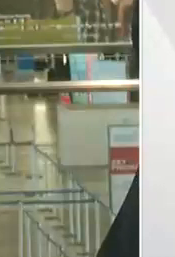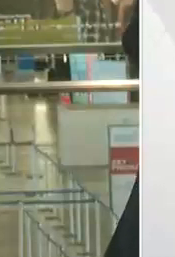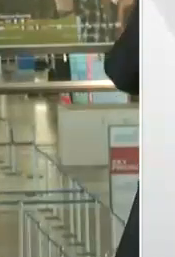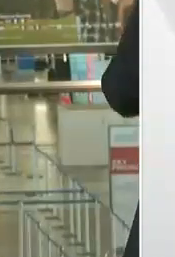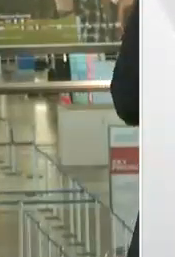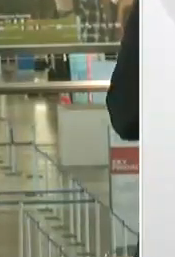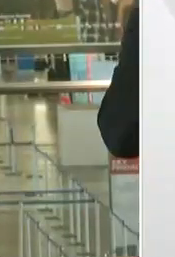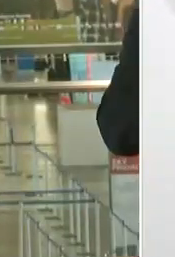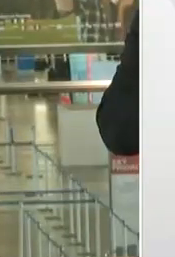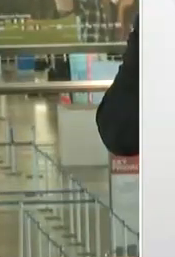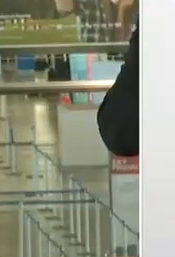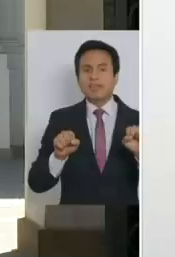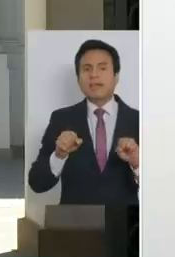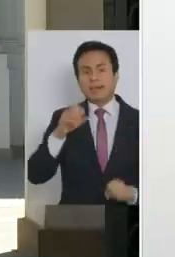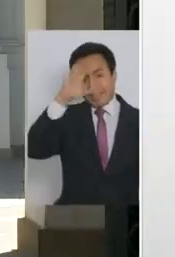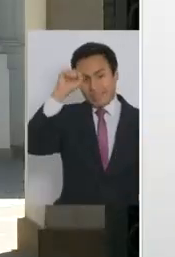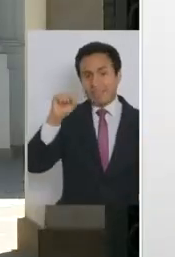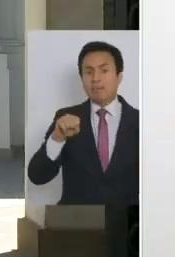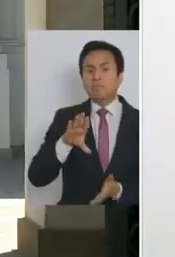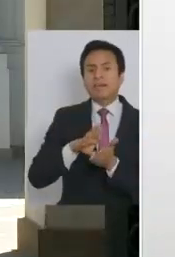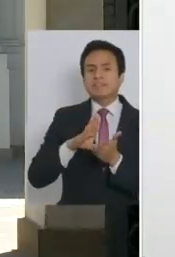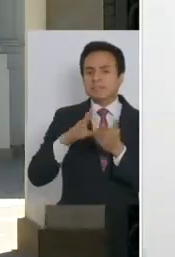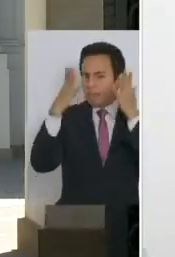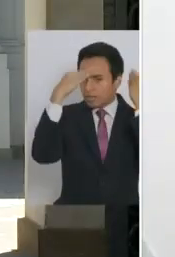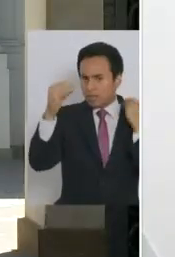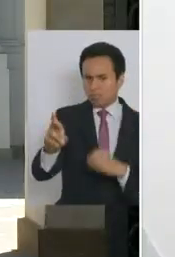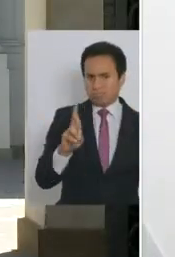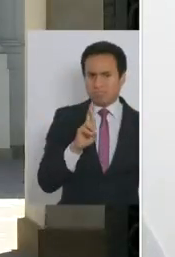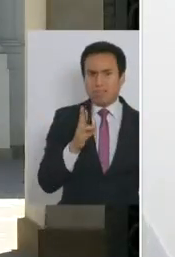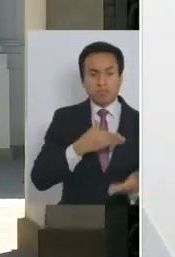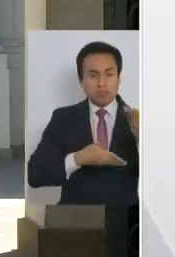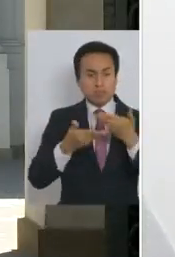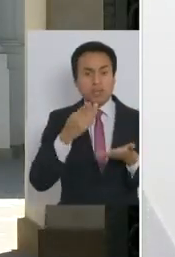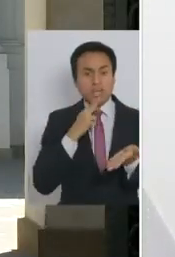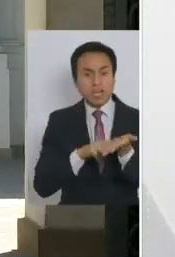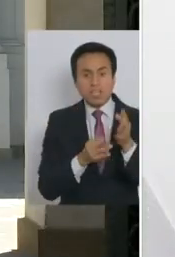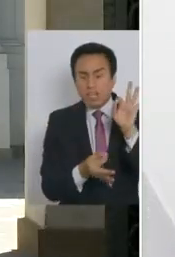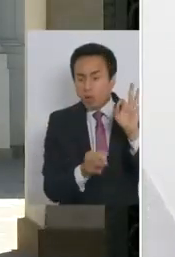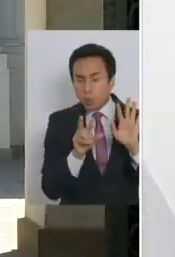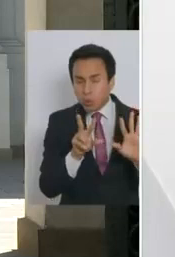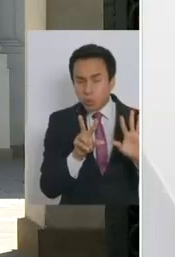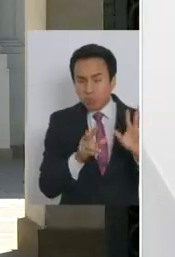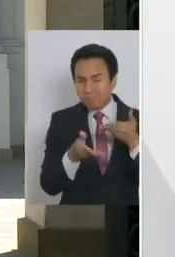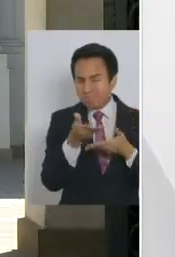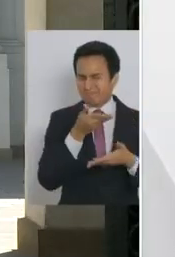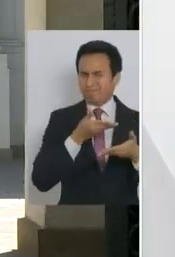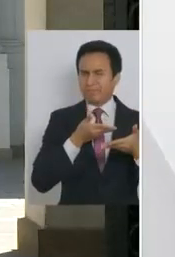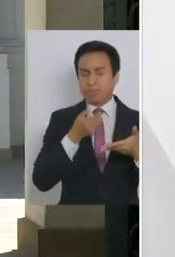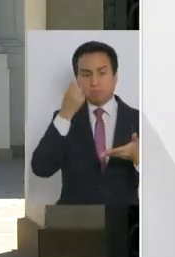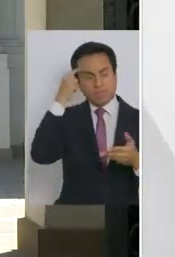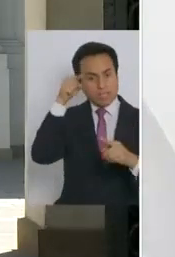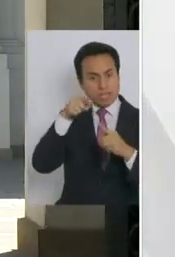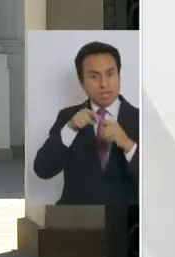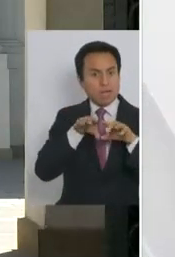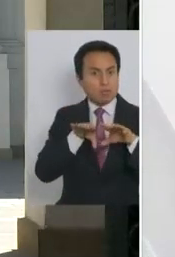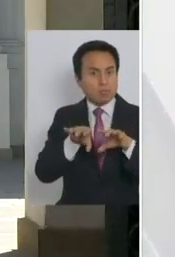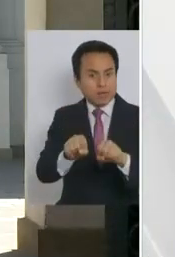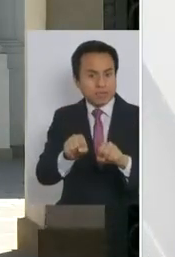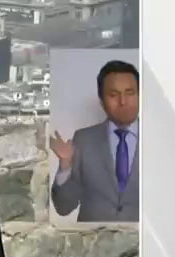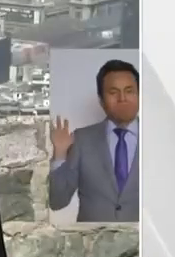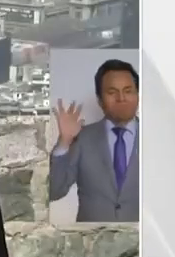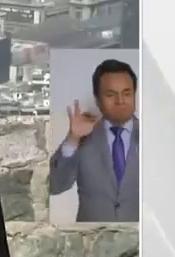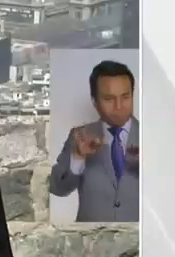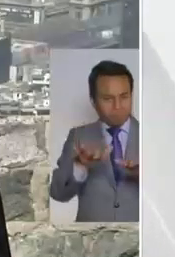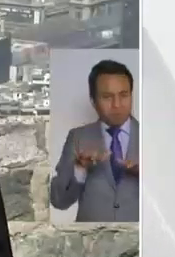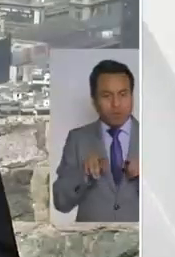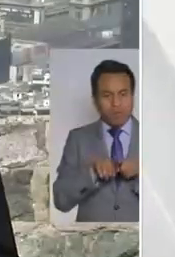inhibición de emitir pronunciamiento antes de. Lo estoy diciendo en términos reglamentarios como diputado hoy día. Sin embargo, aquí hay una serie